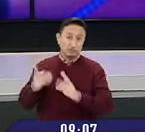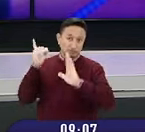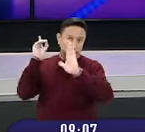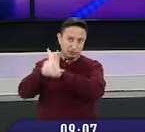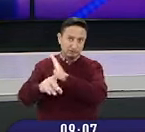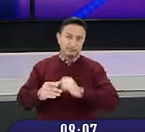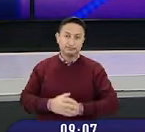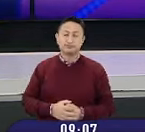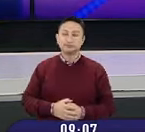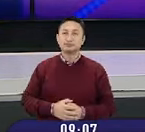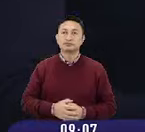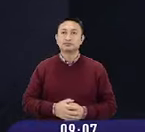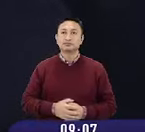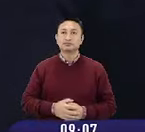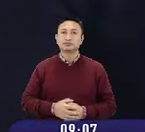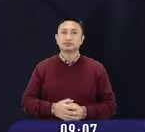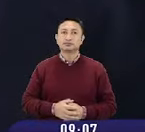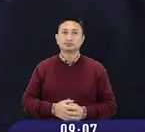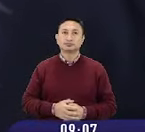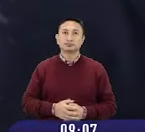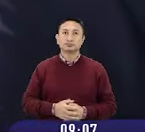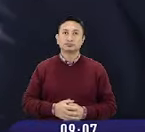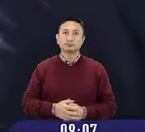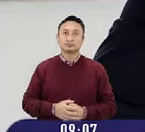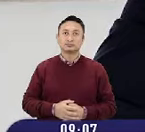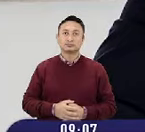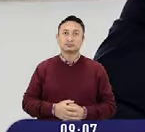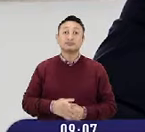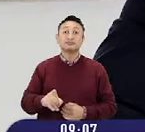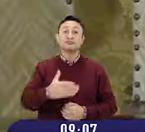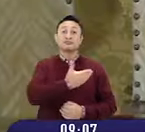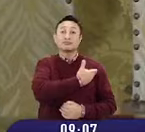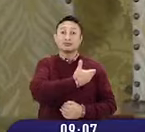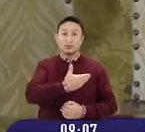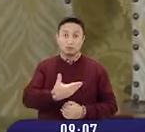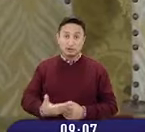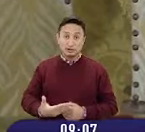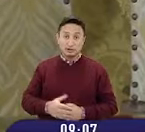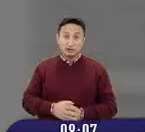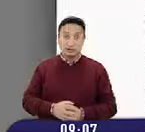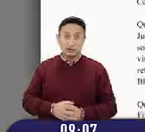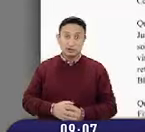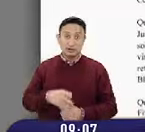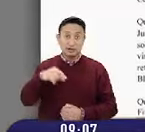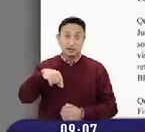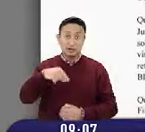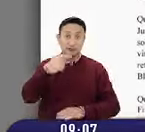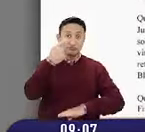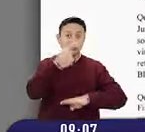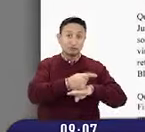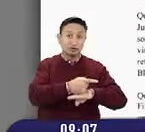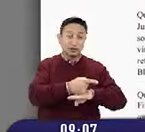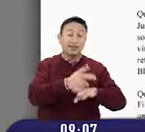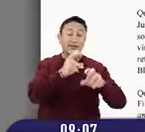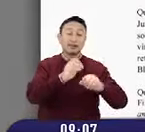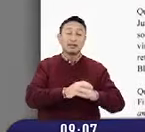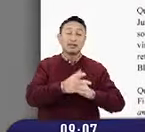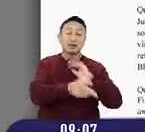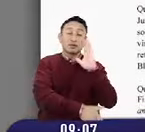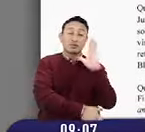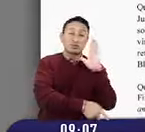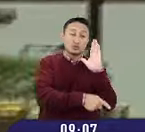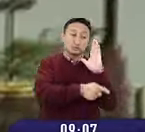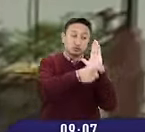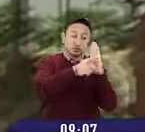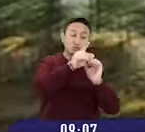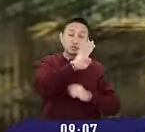Humanos. Después de que el presidente anunciara la creación de un comité que ejecute la voluntad popular respecto al cierre de operaciones en el